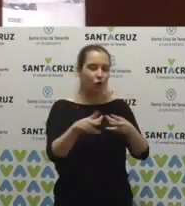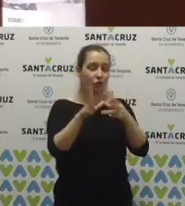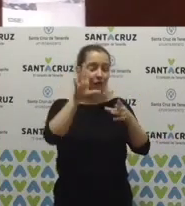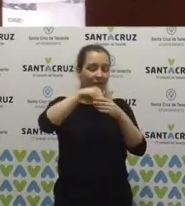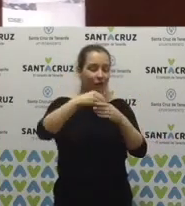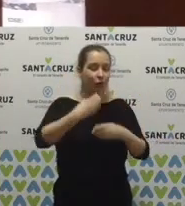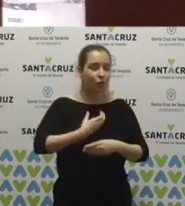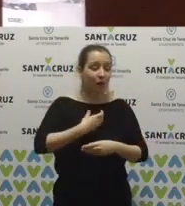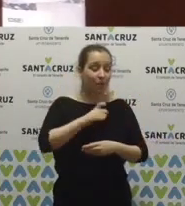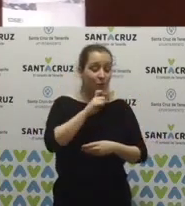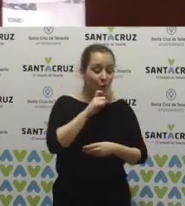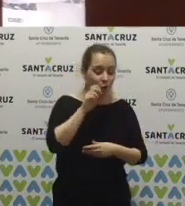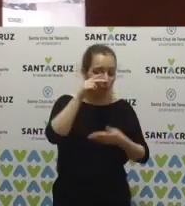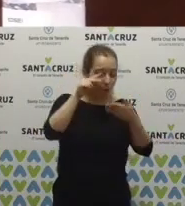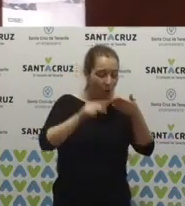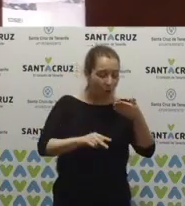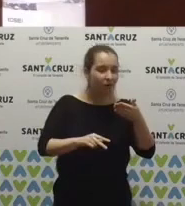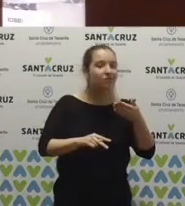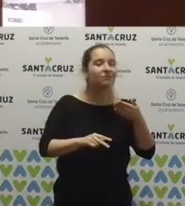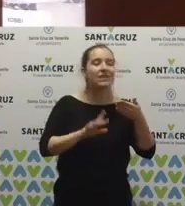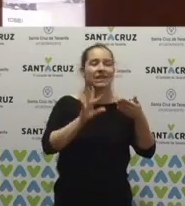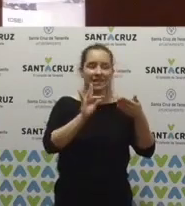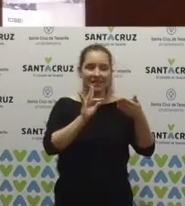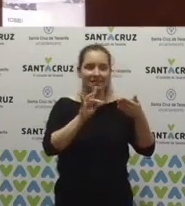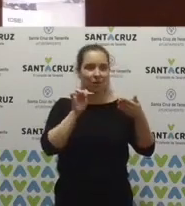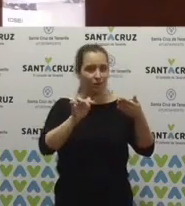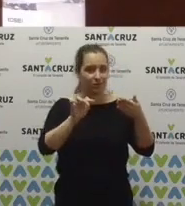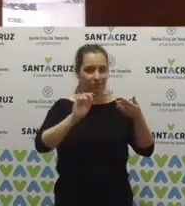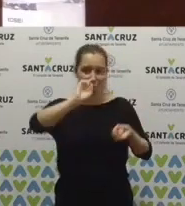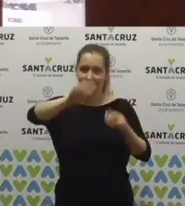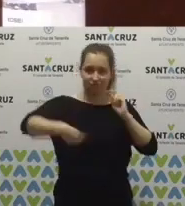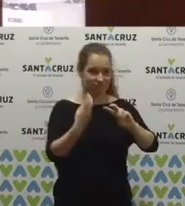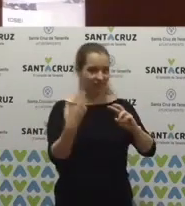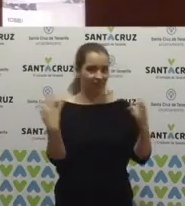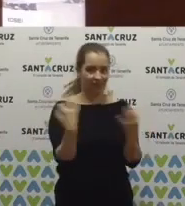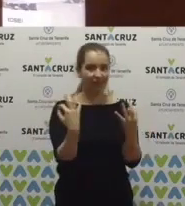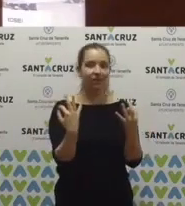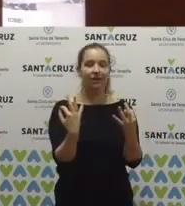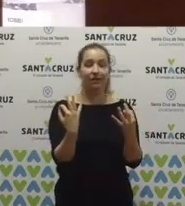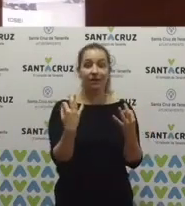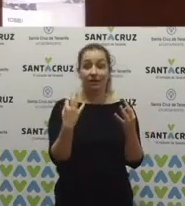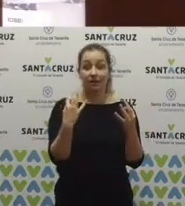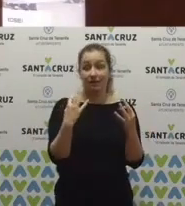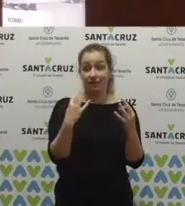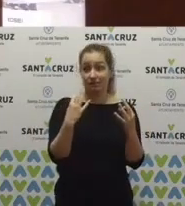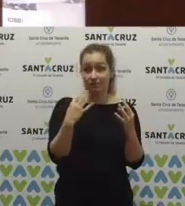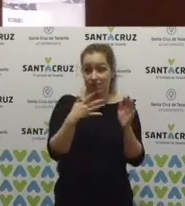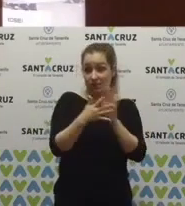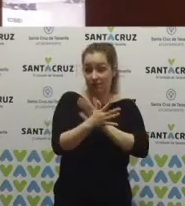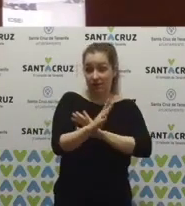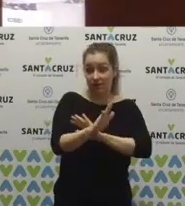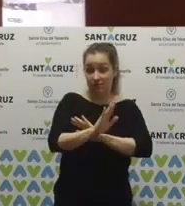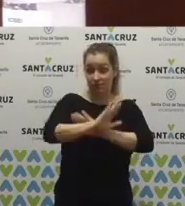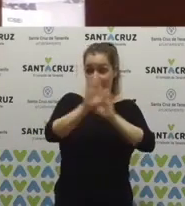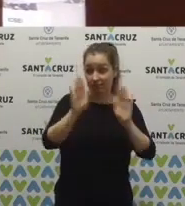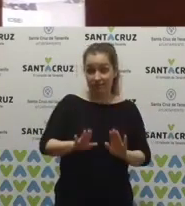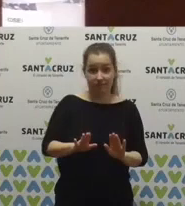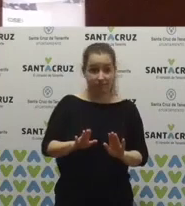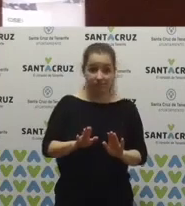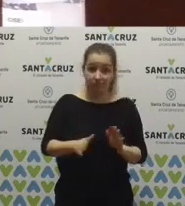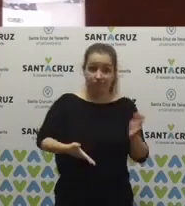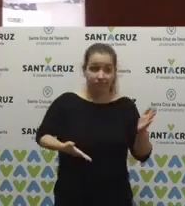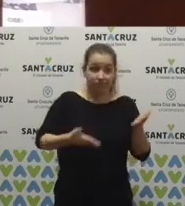sí a cambio de cambiar eso completamente y por lo tanto no podemos apoyar esta